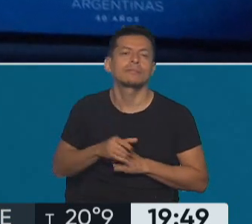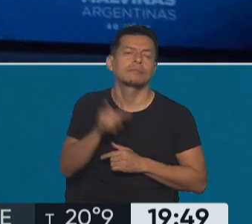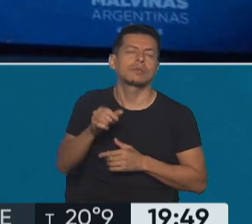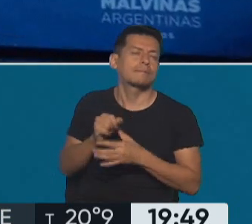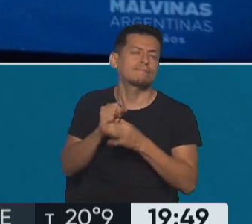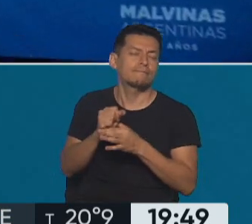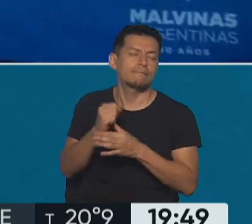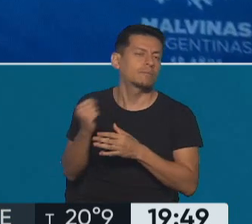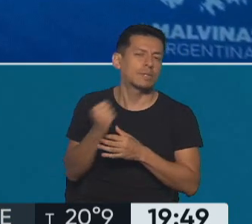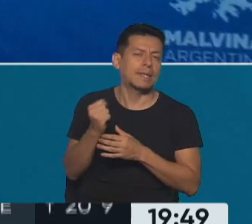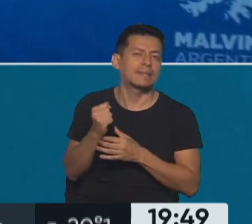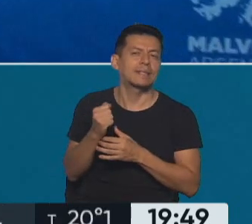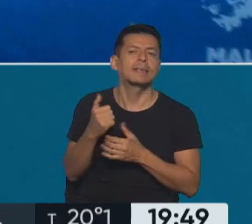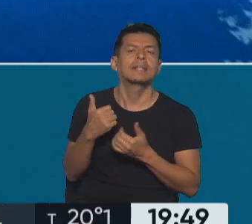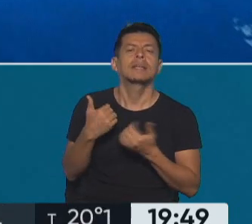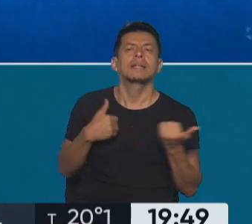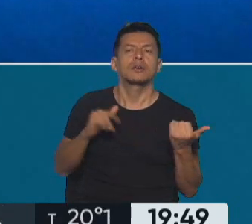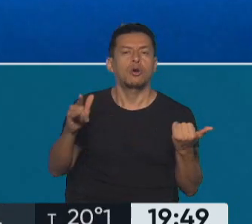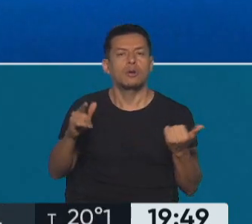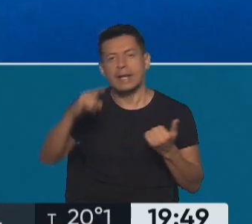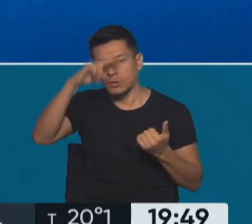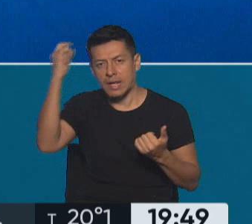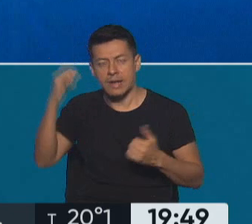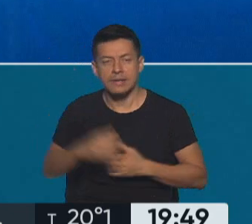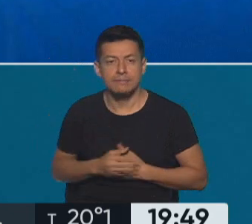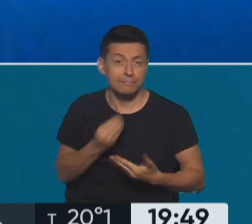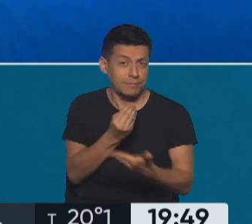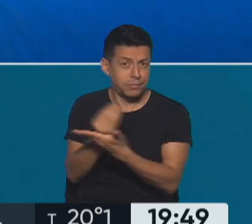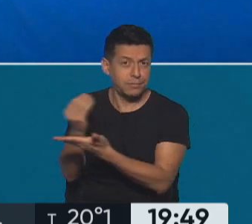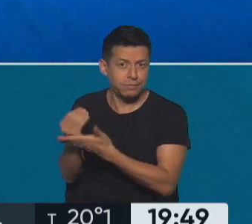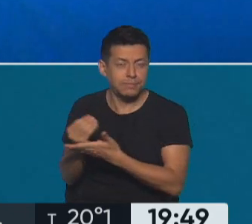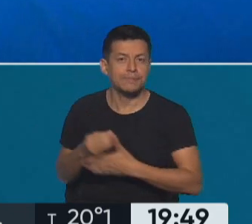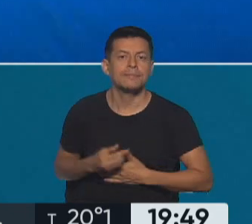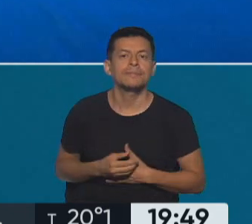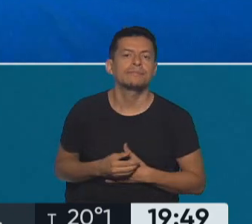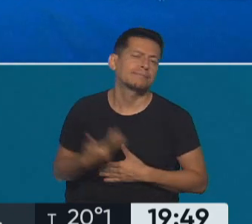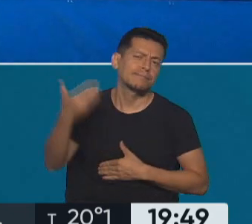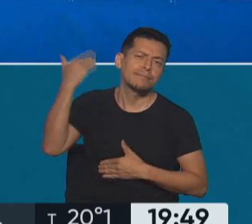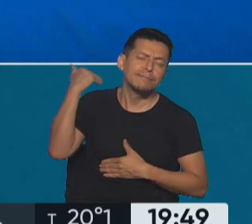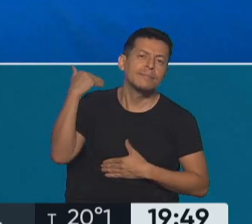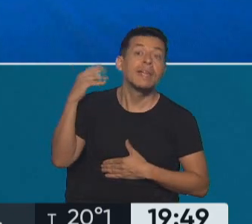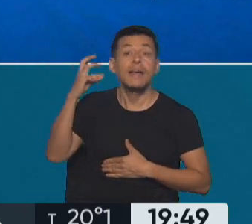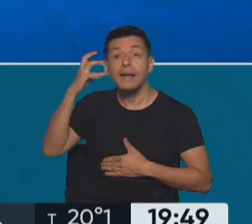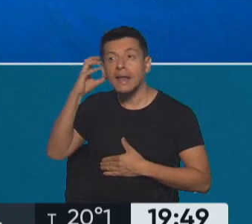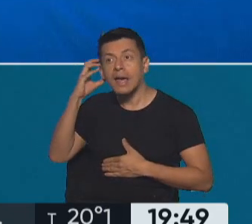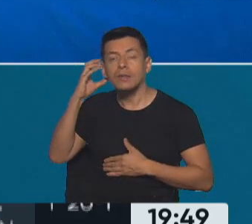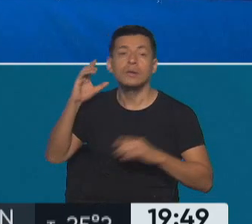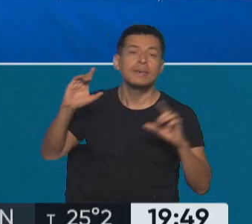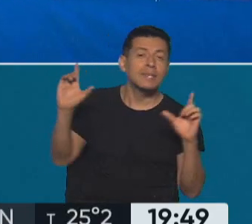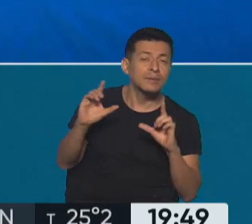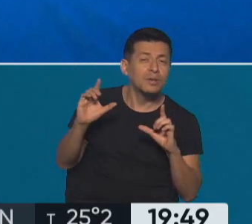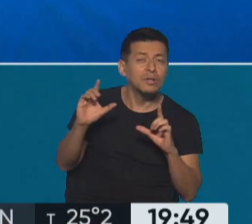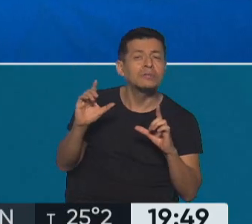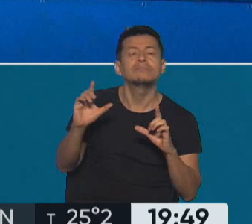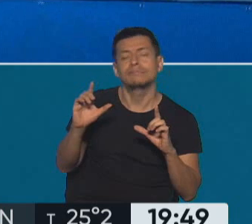los máximos representantes de nuestra canción de rock nacional por aquellos años, cuando las radios, la televisión se poblara